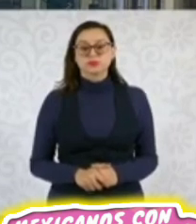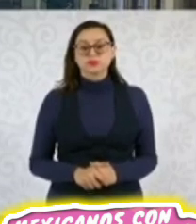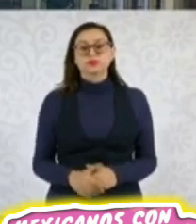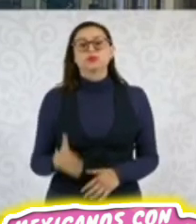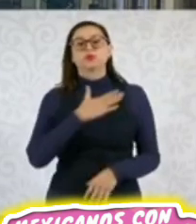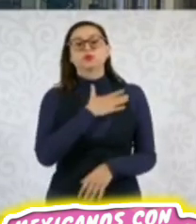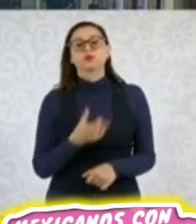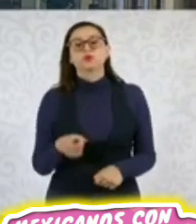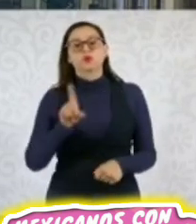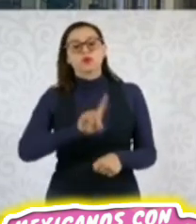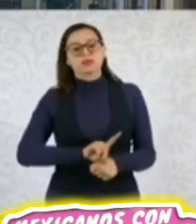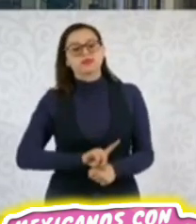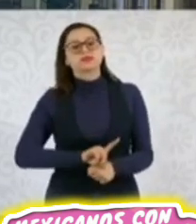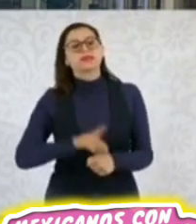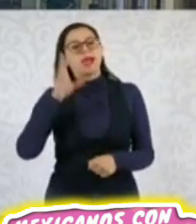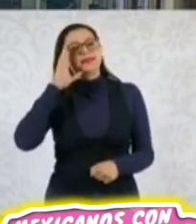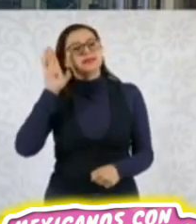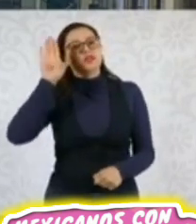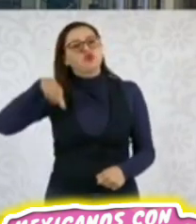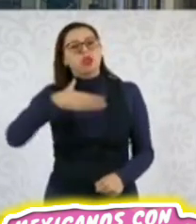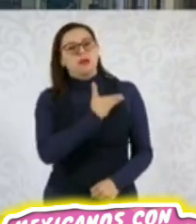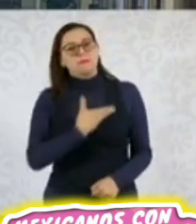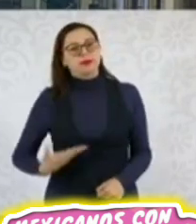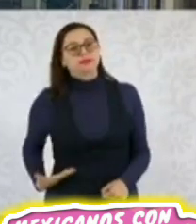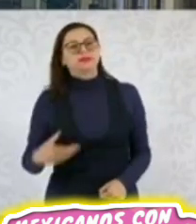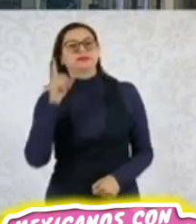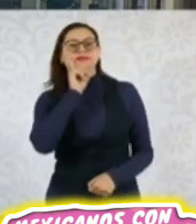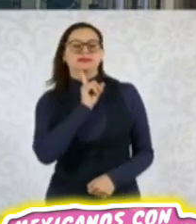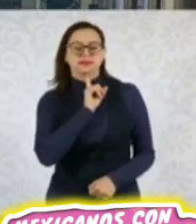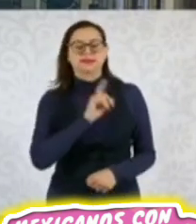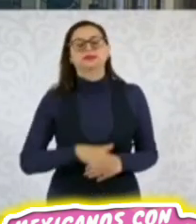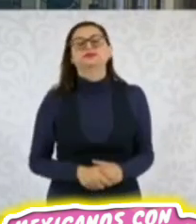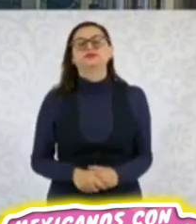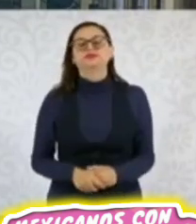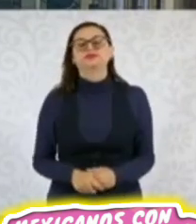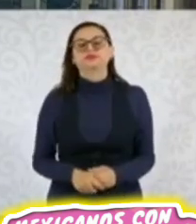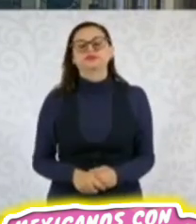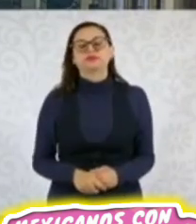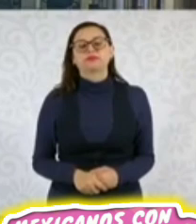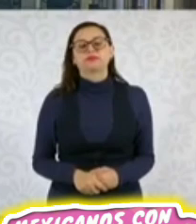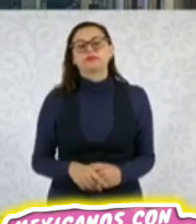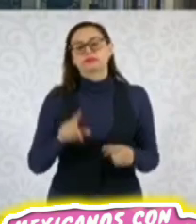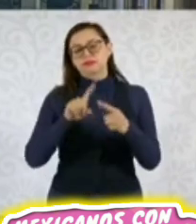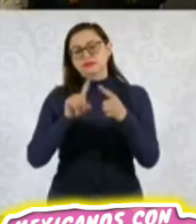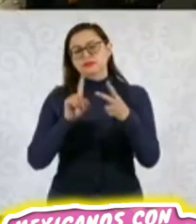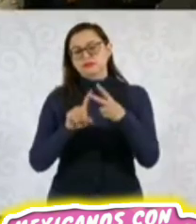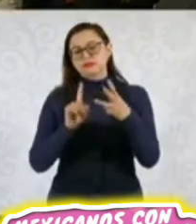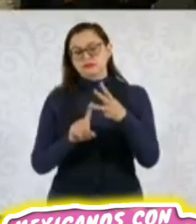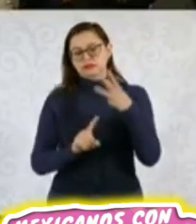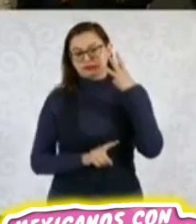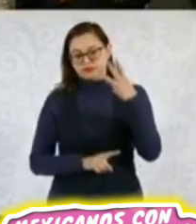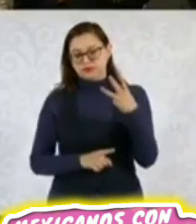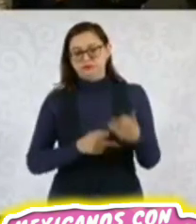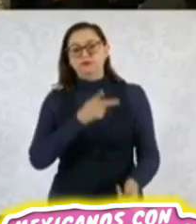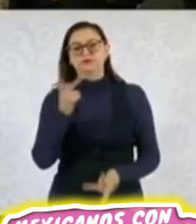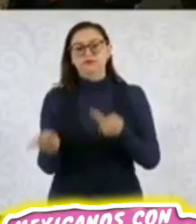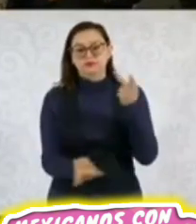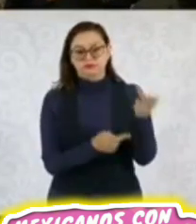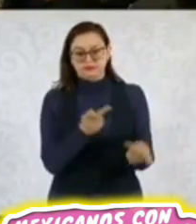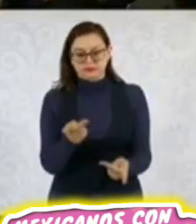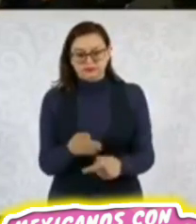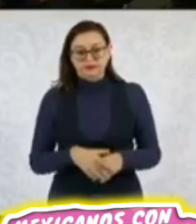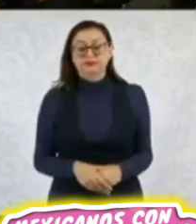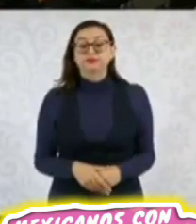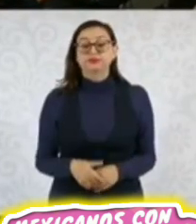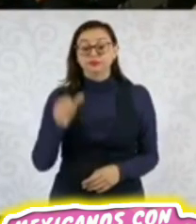Buen día, señora presidenta. Manuel Pedrero, de los Reporteros MX. 3 preguntas. Primero, ahora que tuvo esta visita al estado de